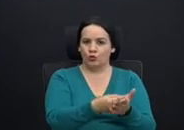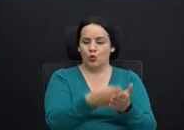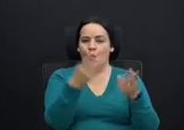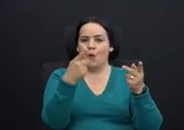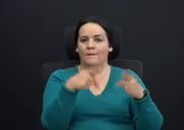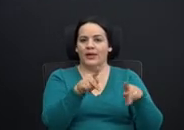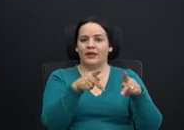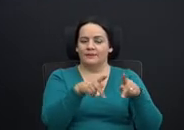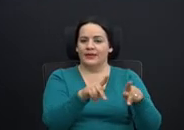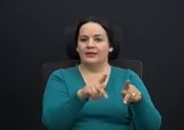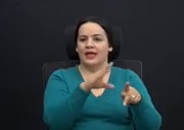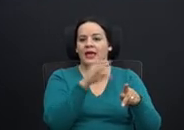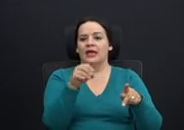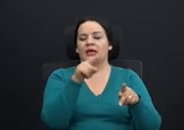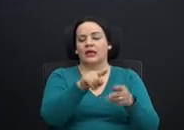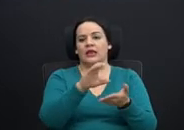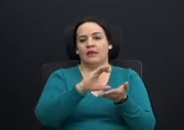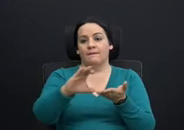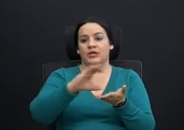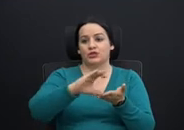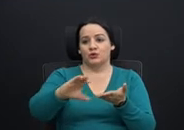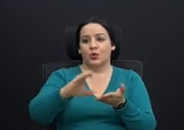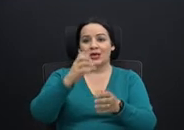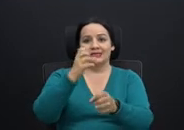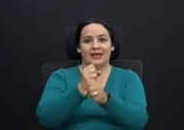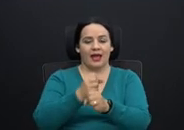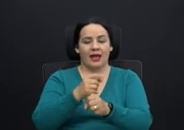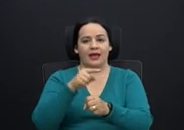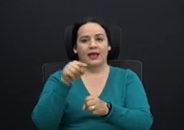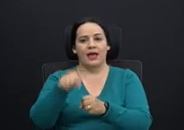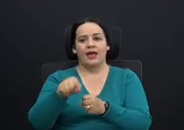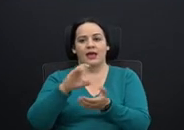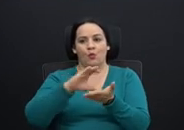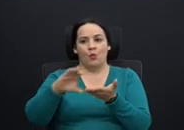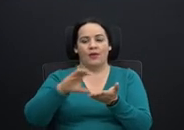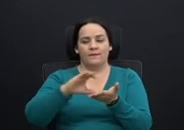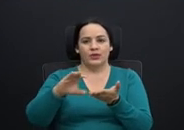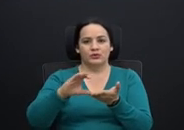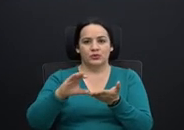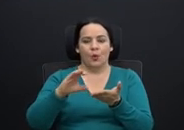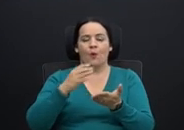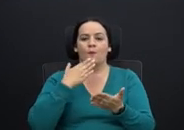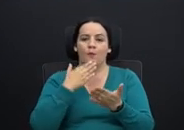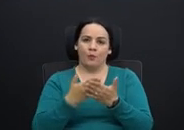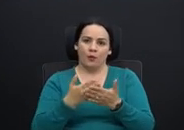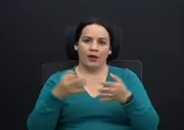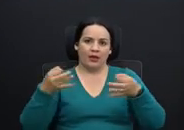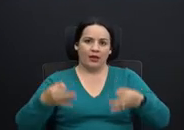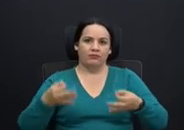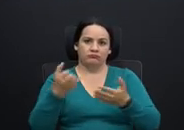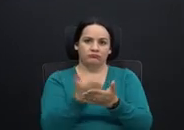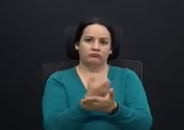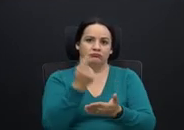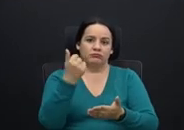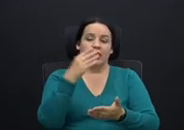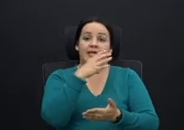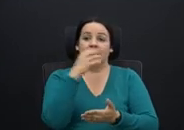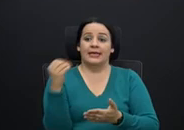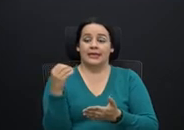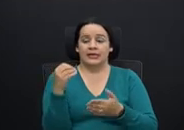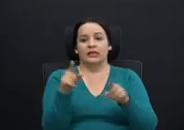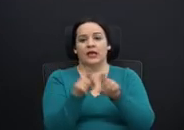permita que la inversión que se haga sea una inversión rentable y que las utilidades